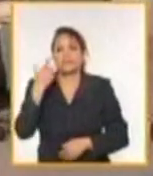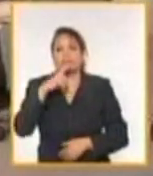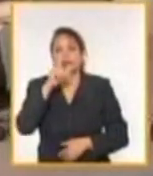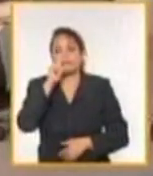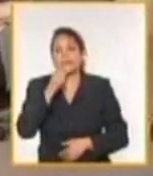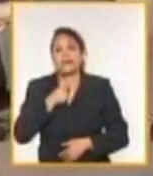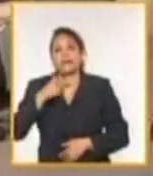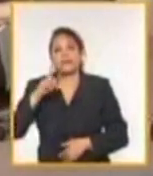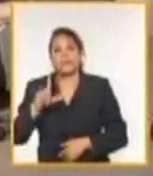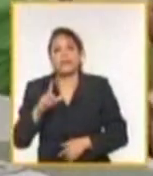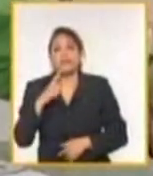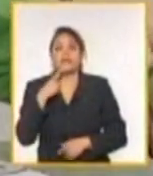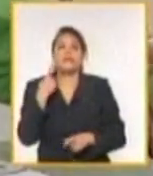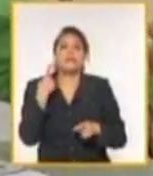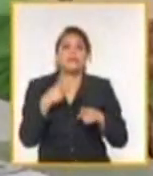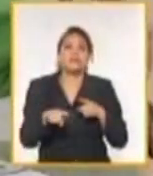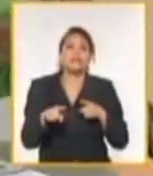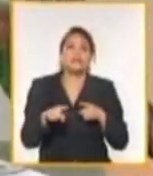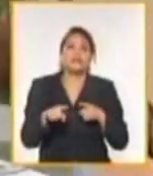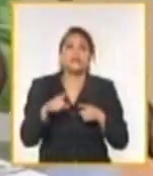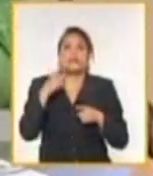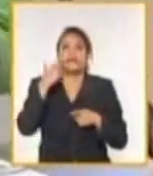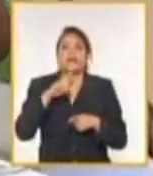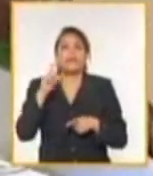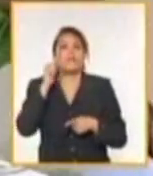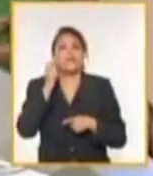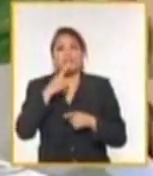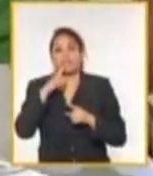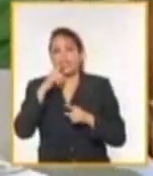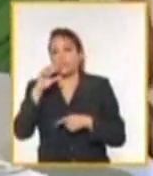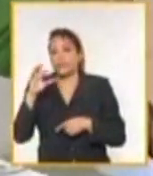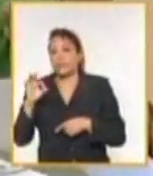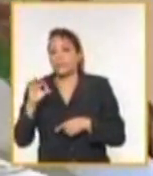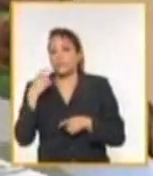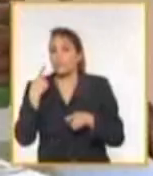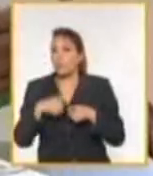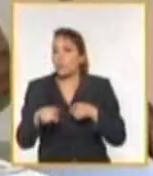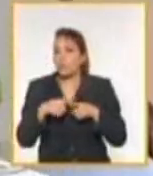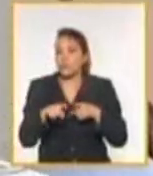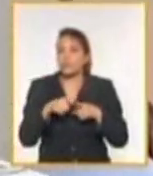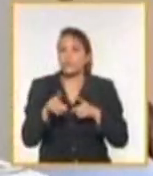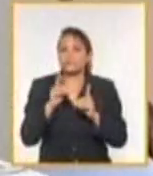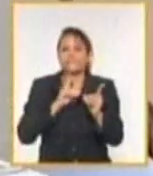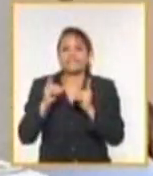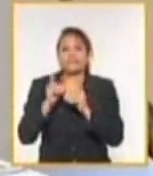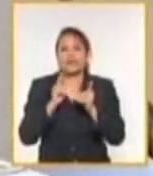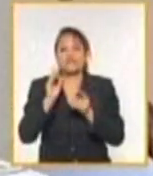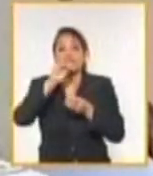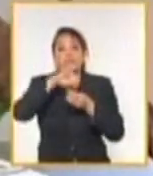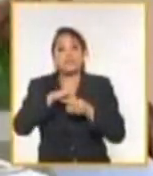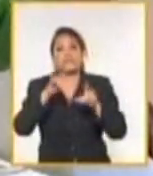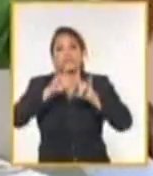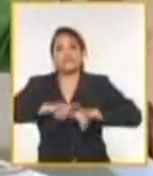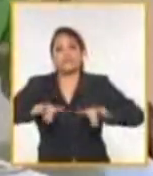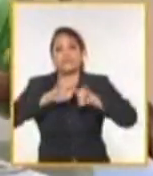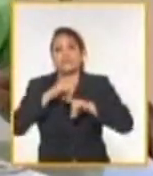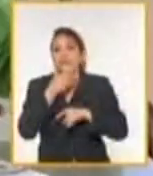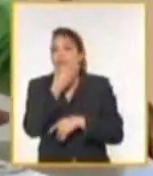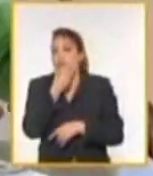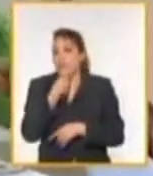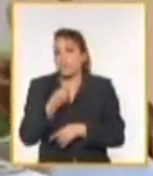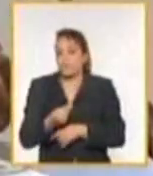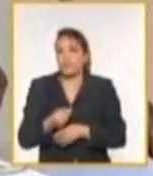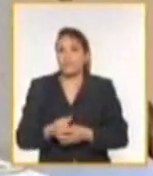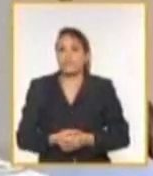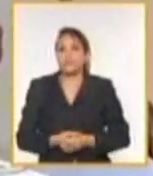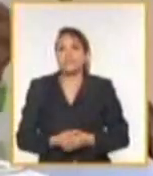Torres Cueva, Alfredo Guevara, que está dialogando también con los jóvenes en las universidades, y de ahí surge su